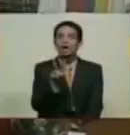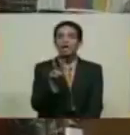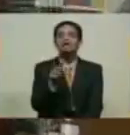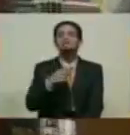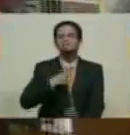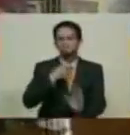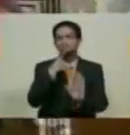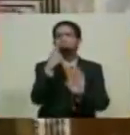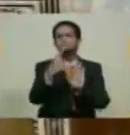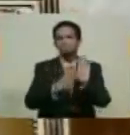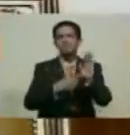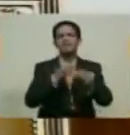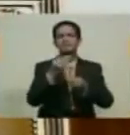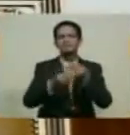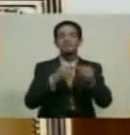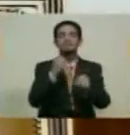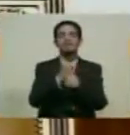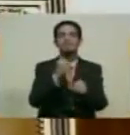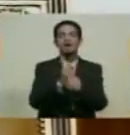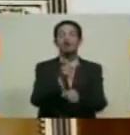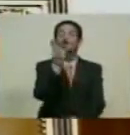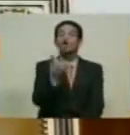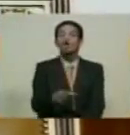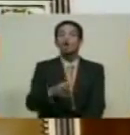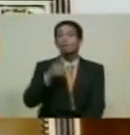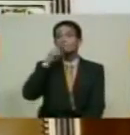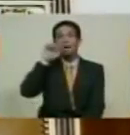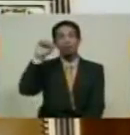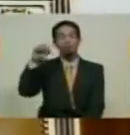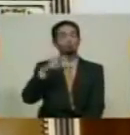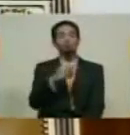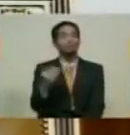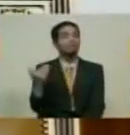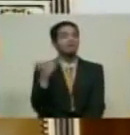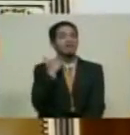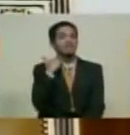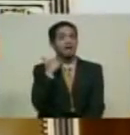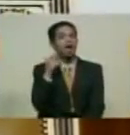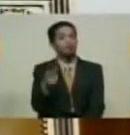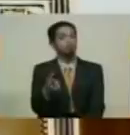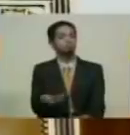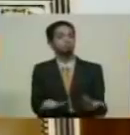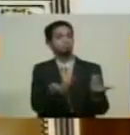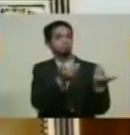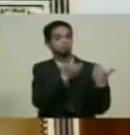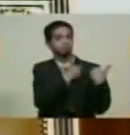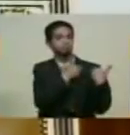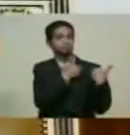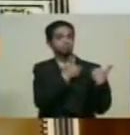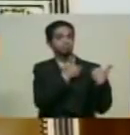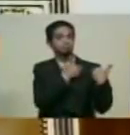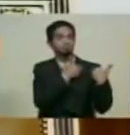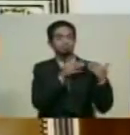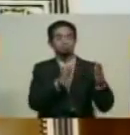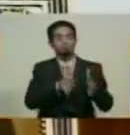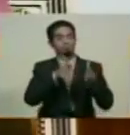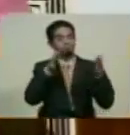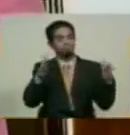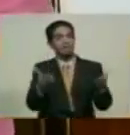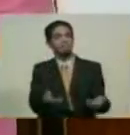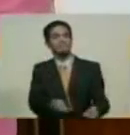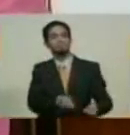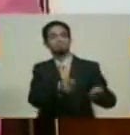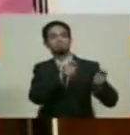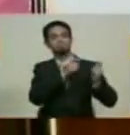cumplido. Presidente Maduro, no hemos fallado en esa responsabilidad altísima que nos has dado